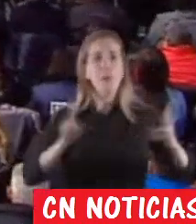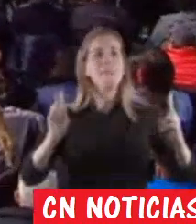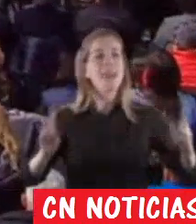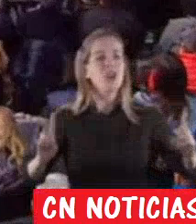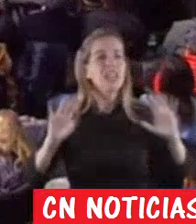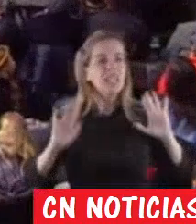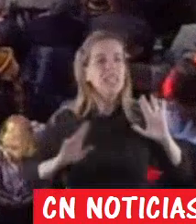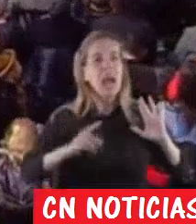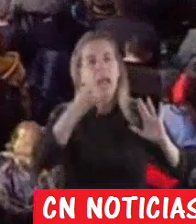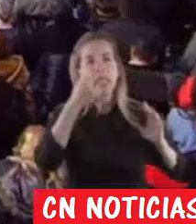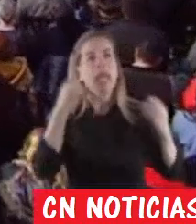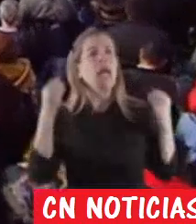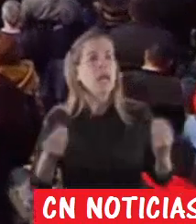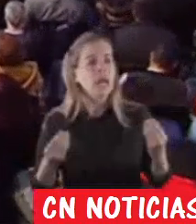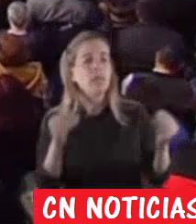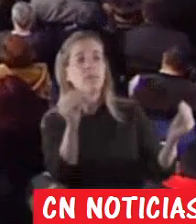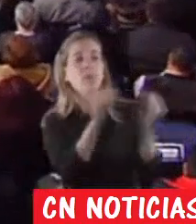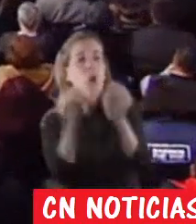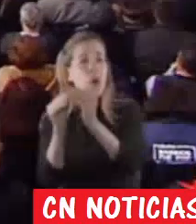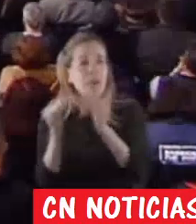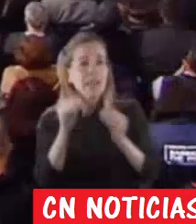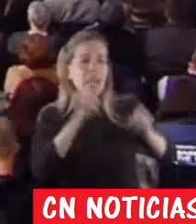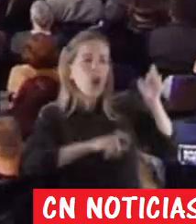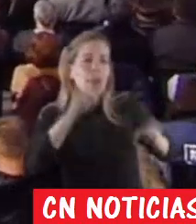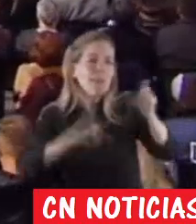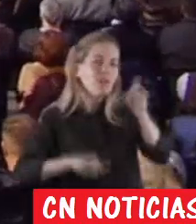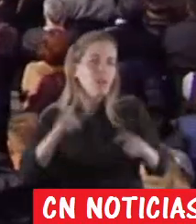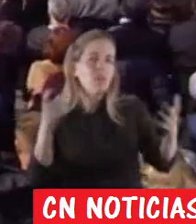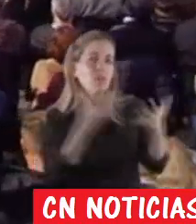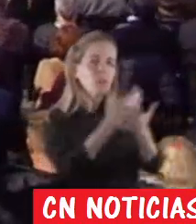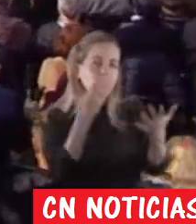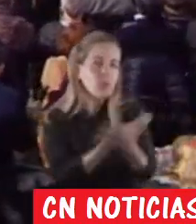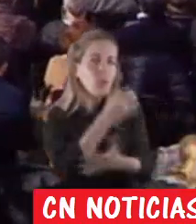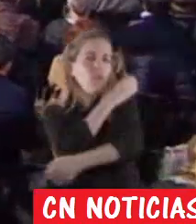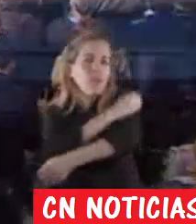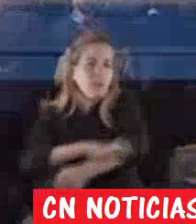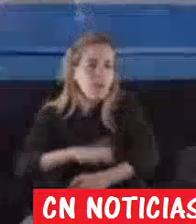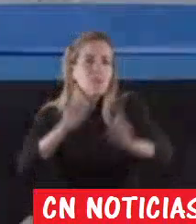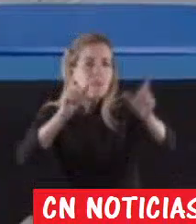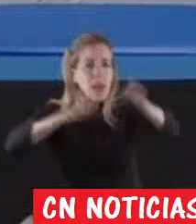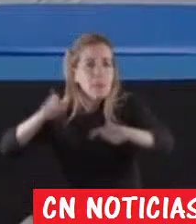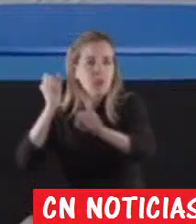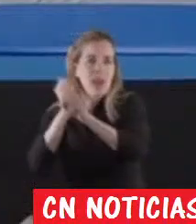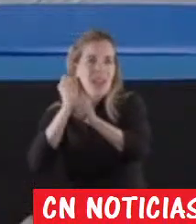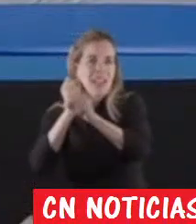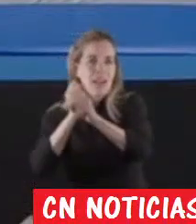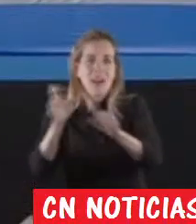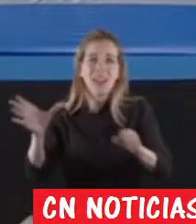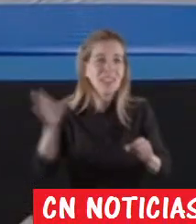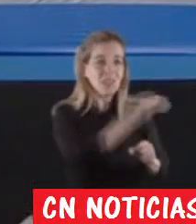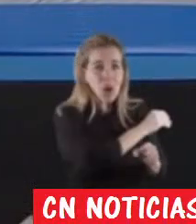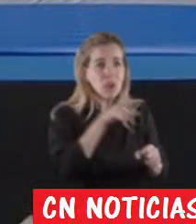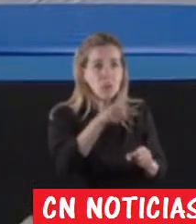nuestros compañeros, nuestras compañeras, los más vulnerables, nuestros trabajadores puedan tener